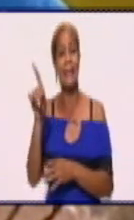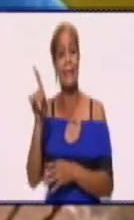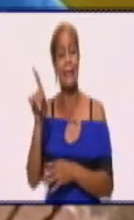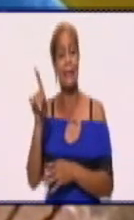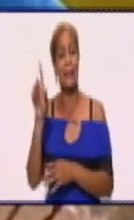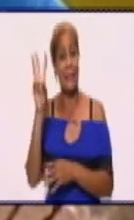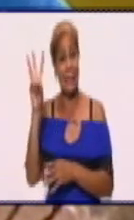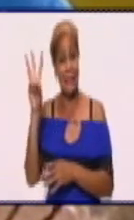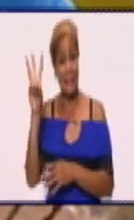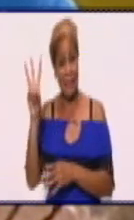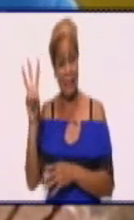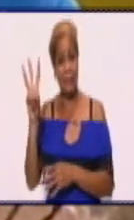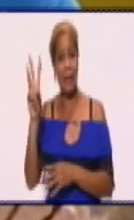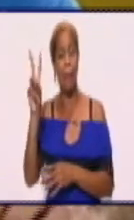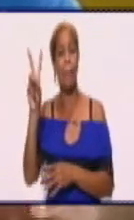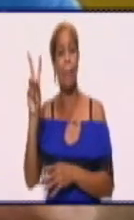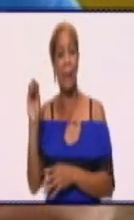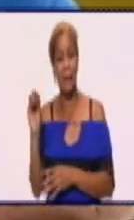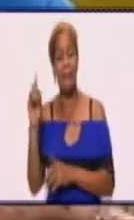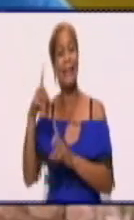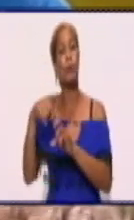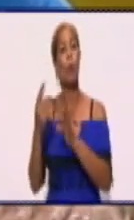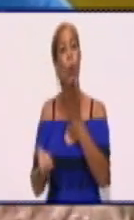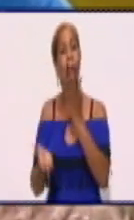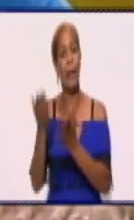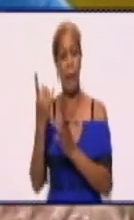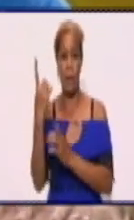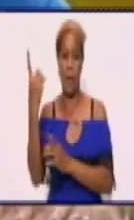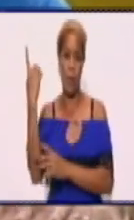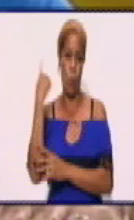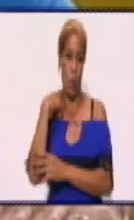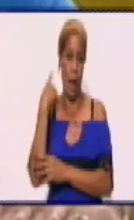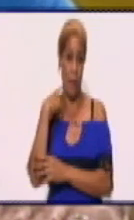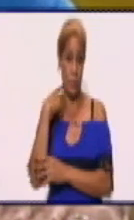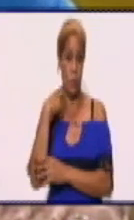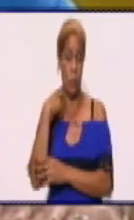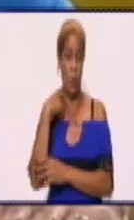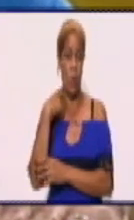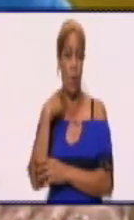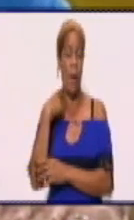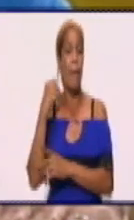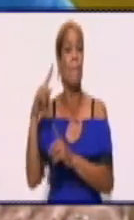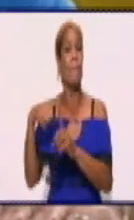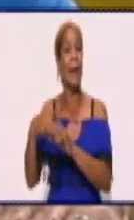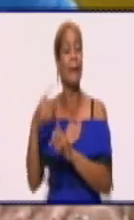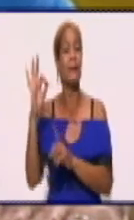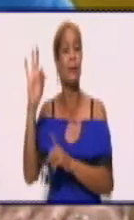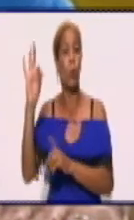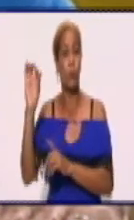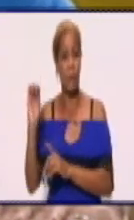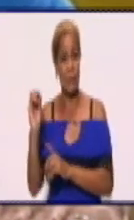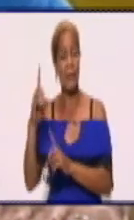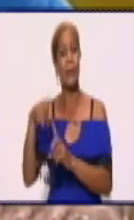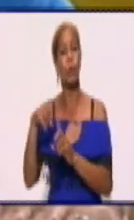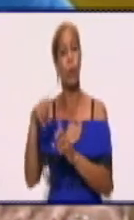de repostería que se producía en un año normal con un consumo de más de 80 toneladas, en este